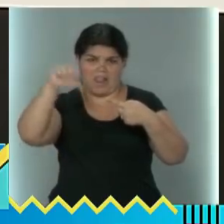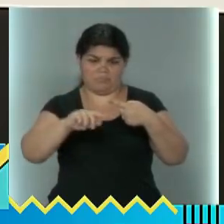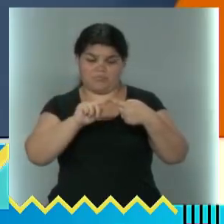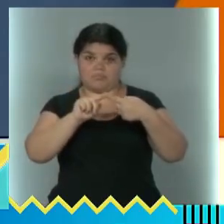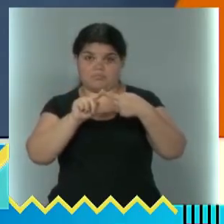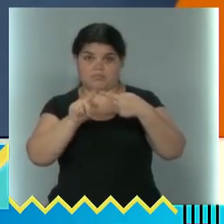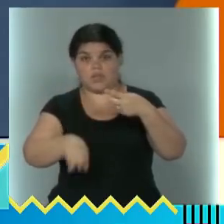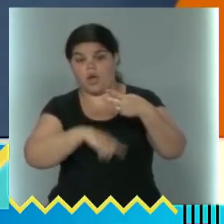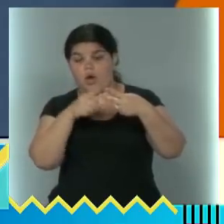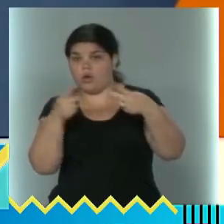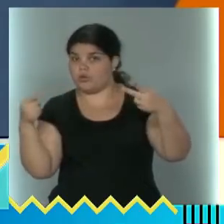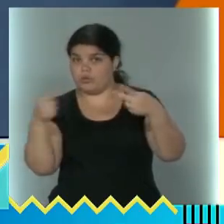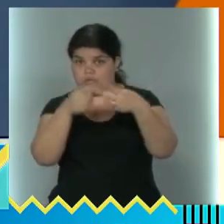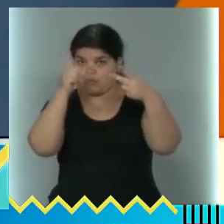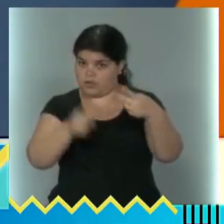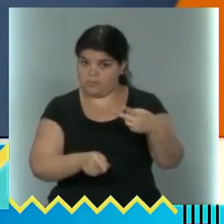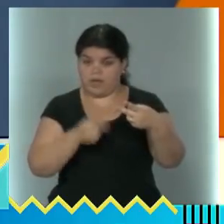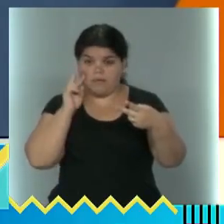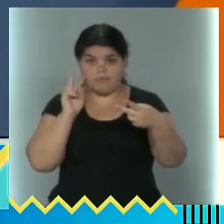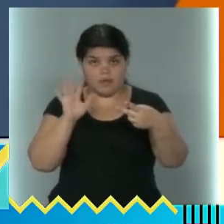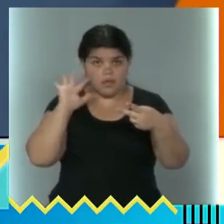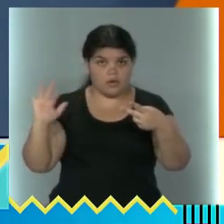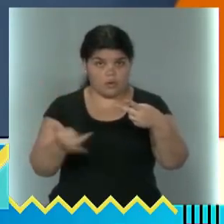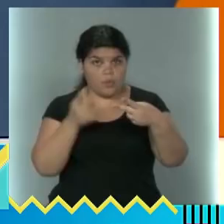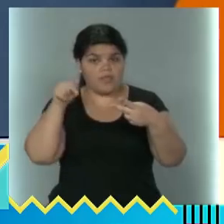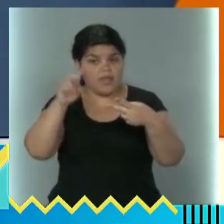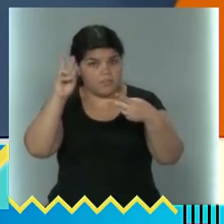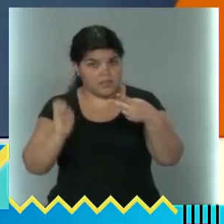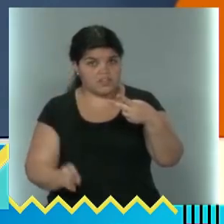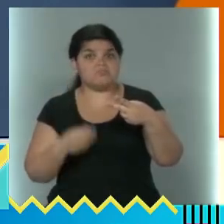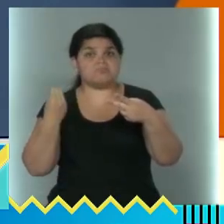otro resultado muy importante que vieron es que